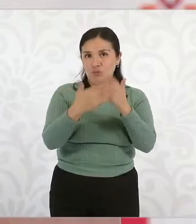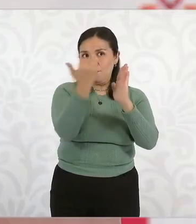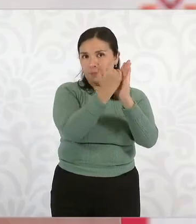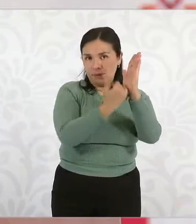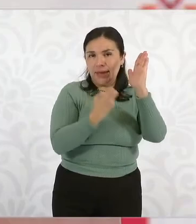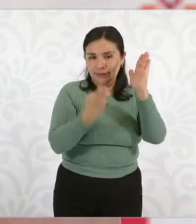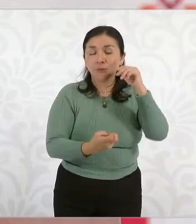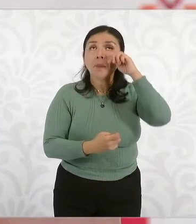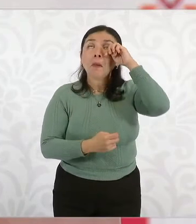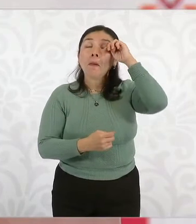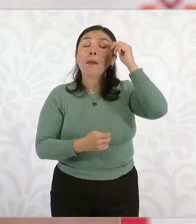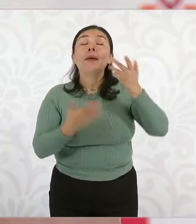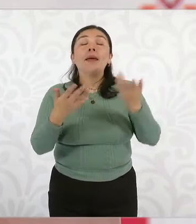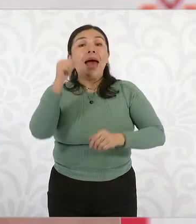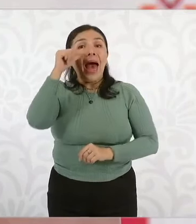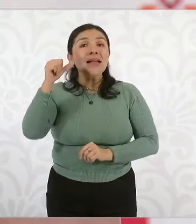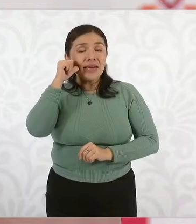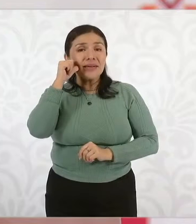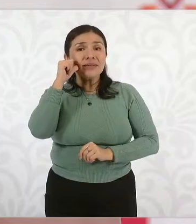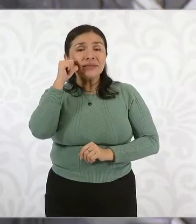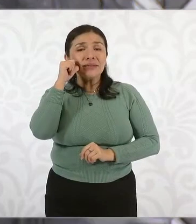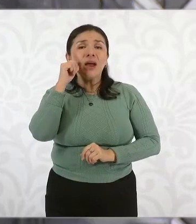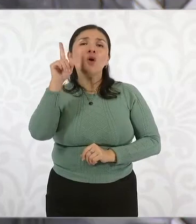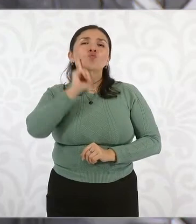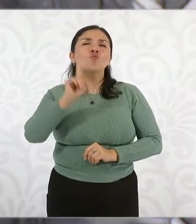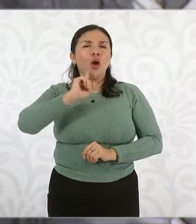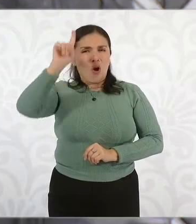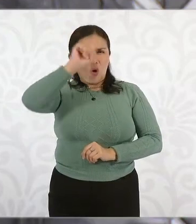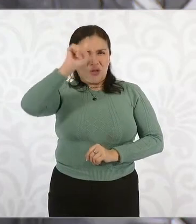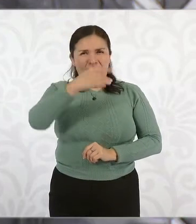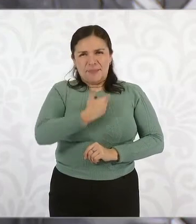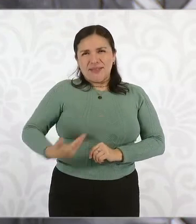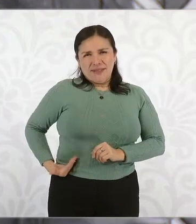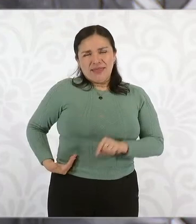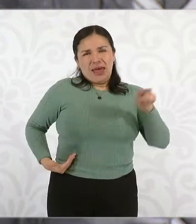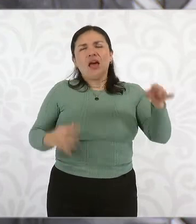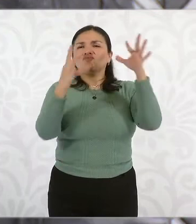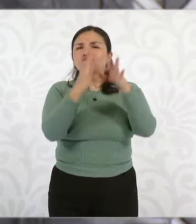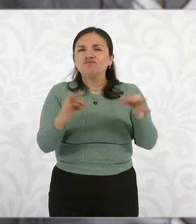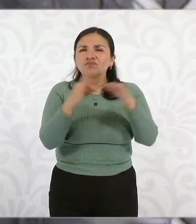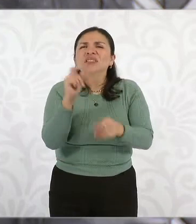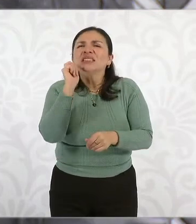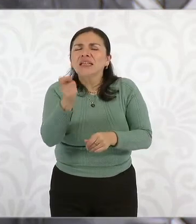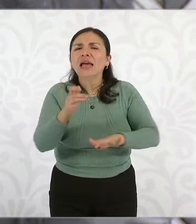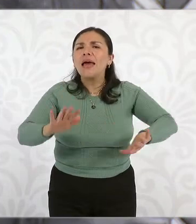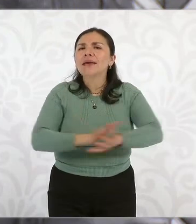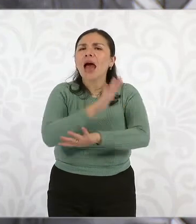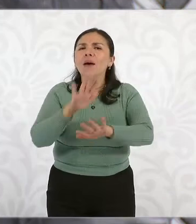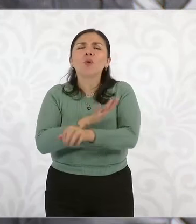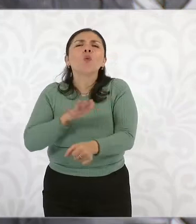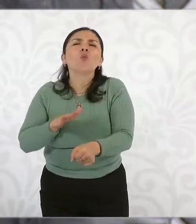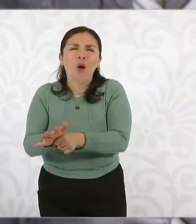y ayer nos explicaba la consejera presidenta en qué consistieron algunos de los cambios, y tienen que